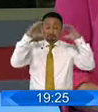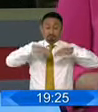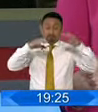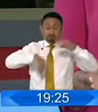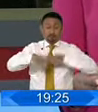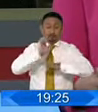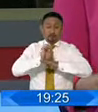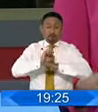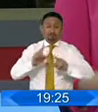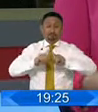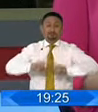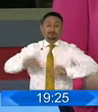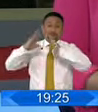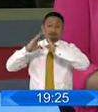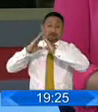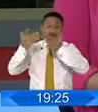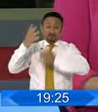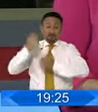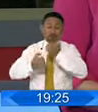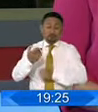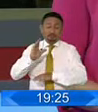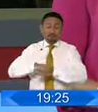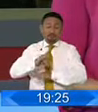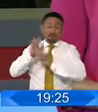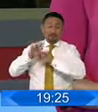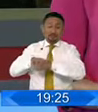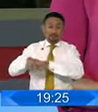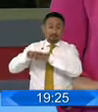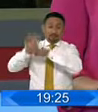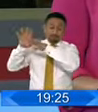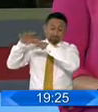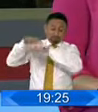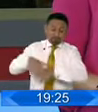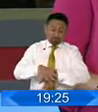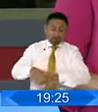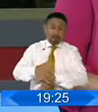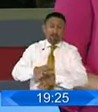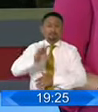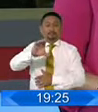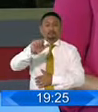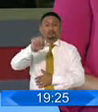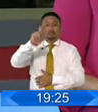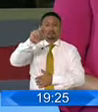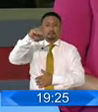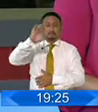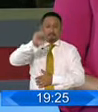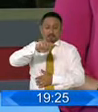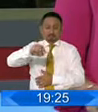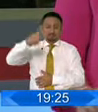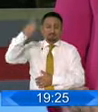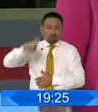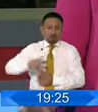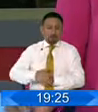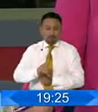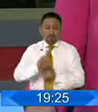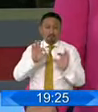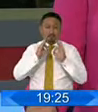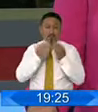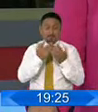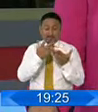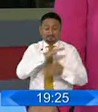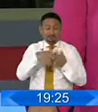país. Varias viviendas resultaron afectadas a causa del desbordamiento de una quebrada en el sector del Carmen, en Loja. Una familia perdió absolutamente